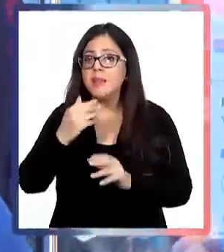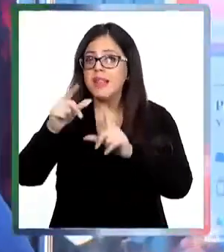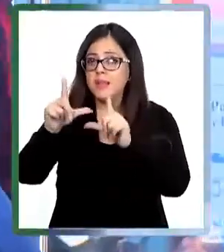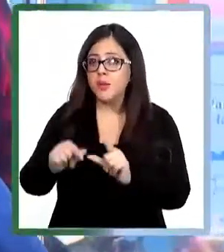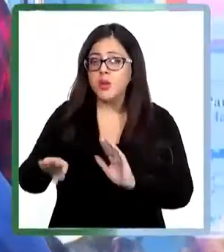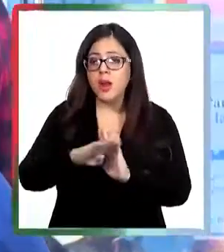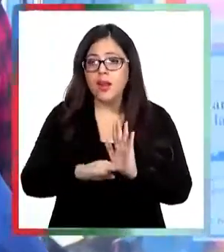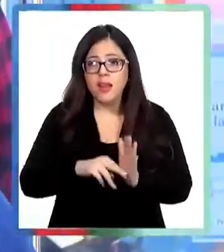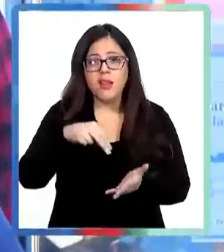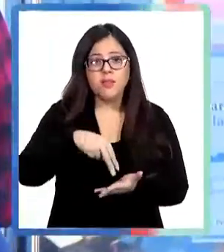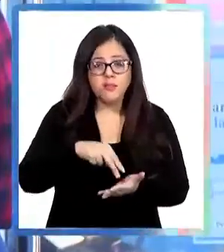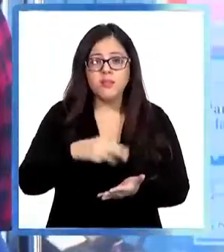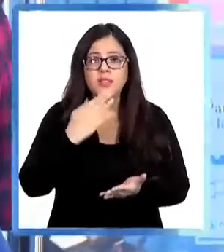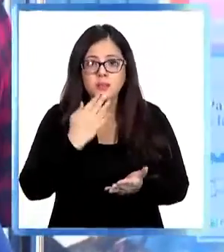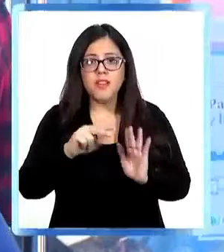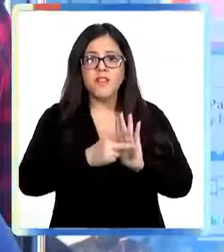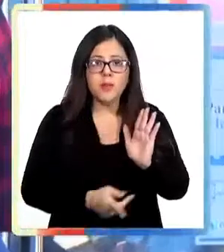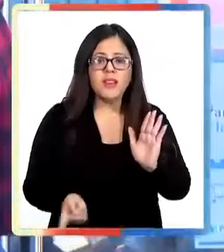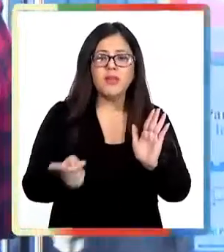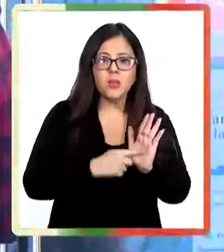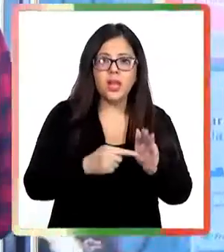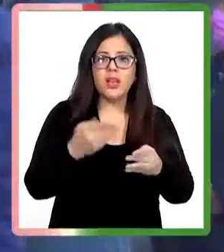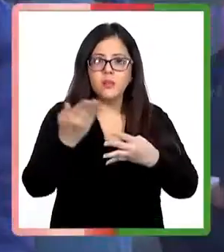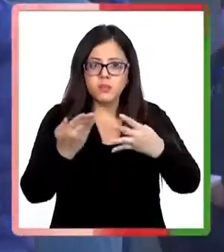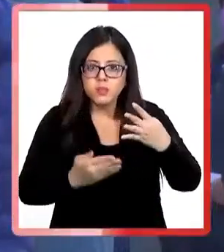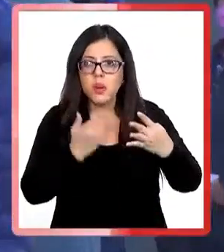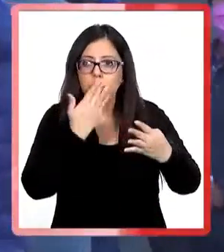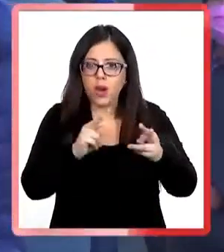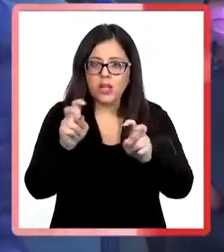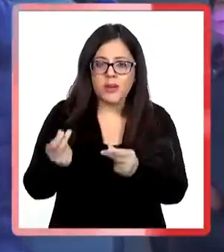listas de espera, una reforma tributaria que redistribuya de mejor manera la